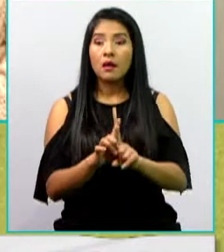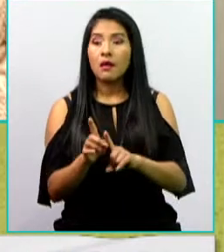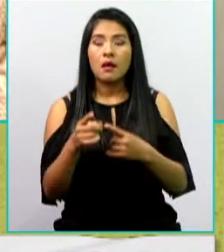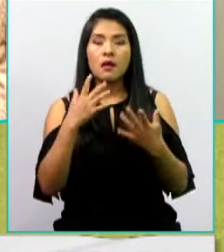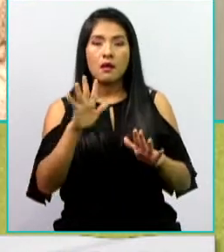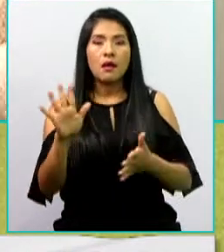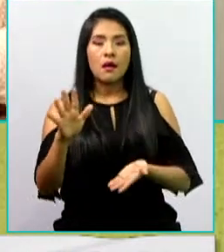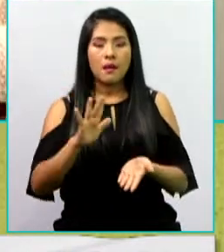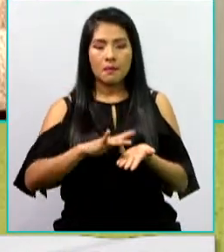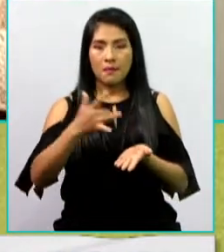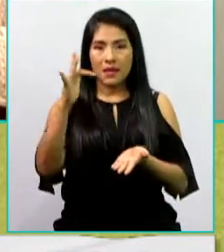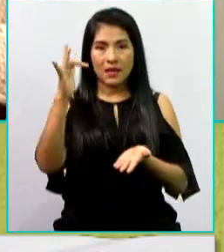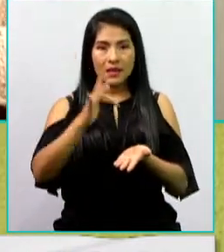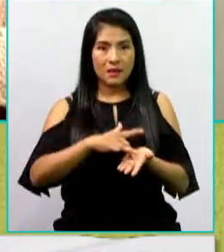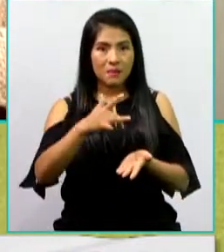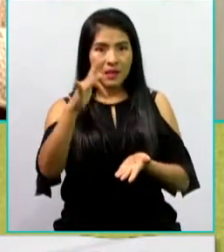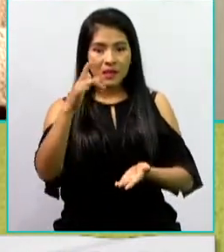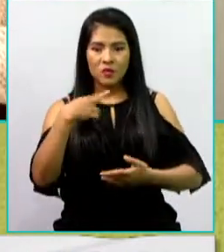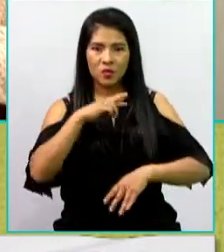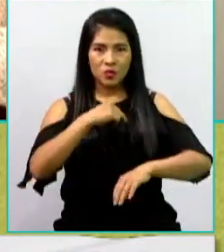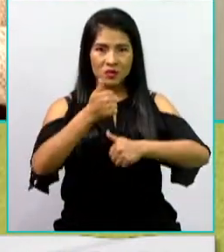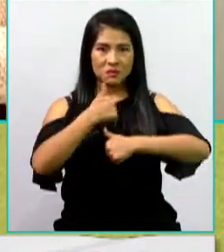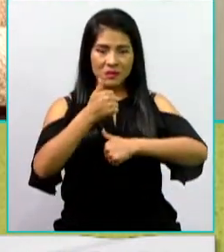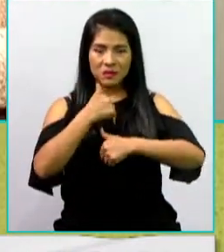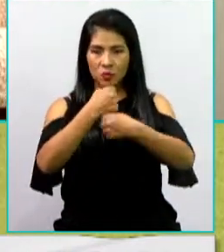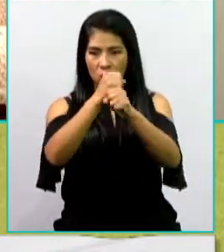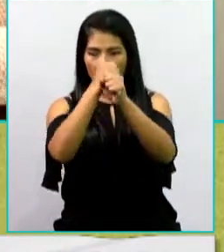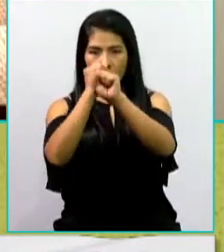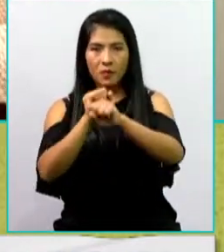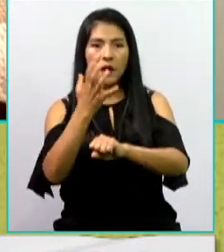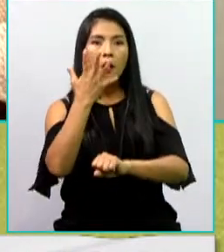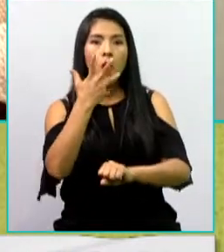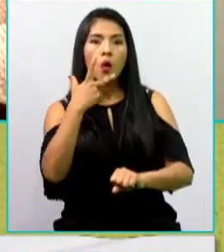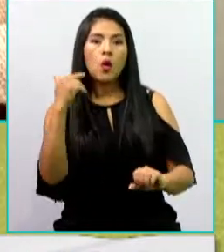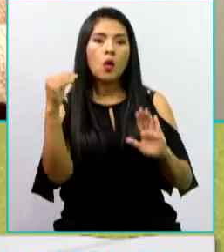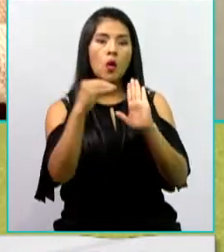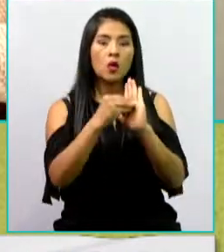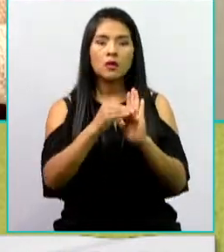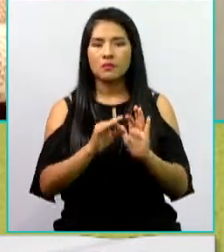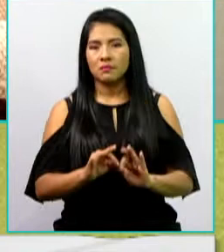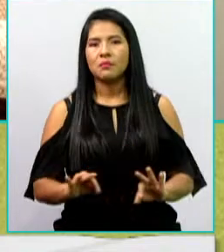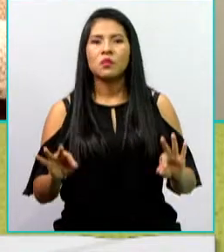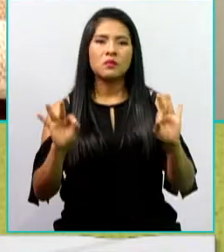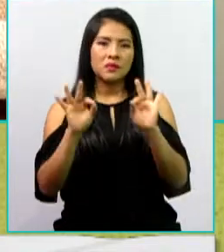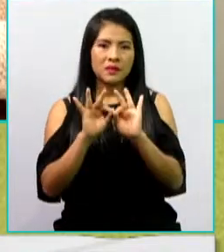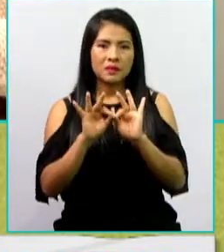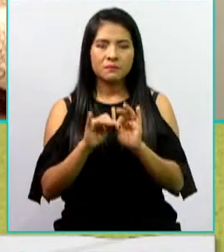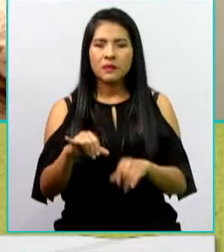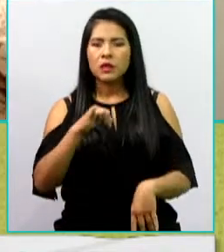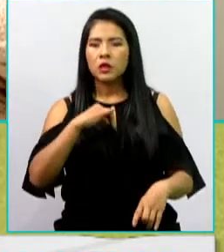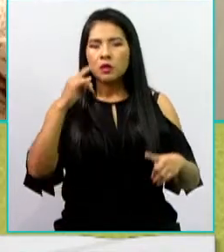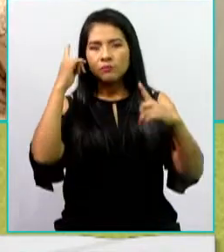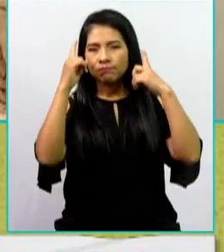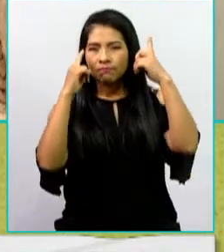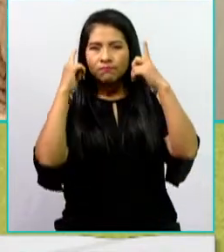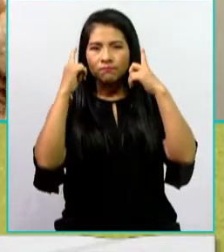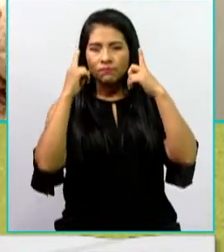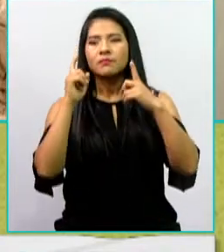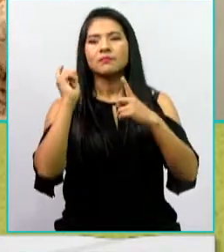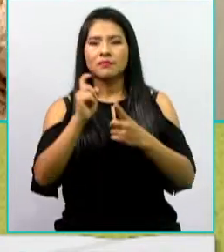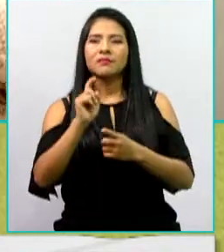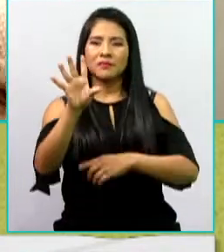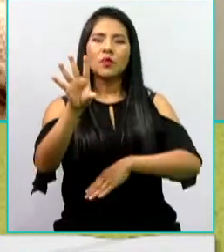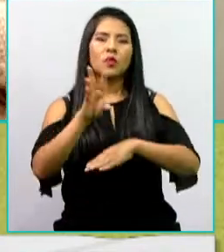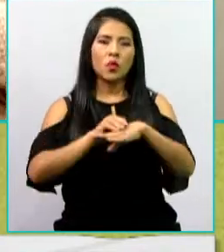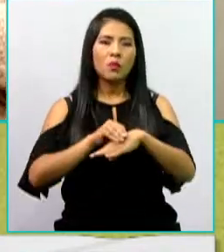mismo demuestran en sus obras, ¿no? Entonces, es por eso que dije, no, que tengo que hacerla a la Mona